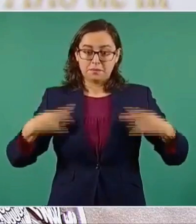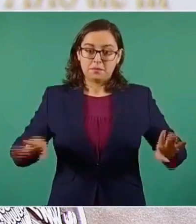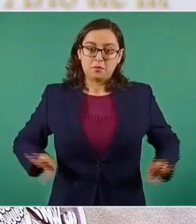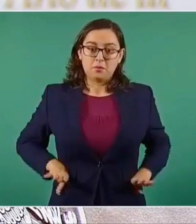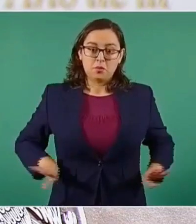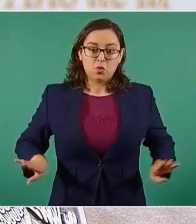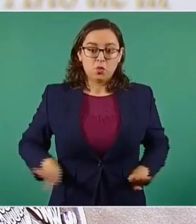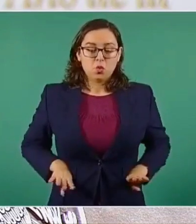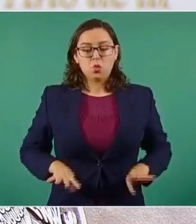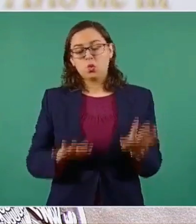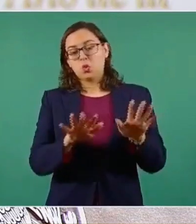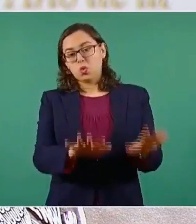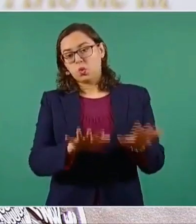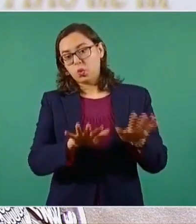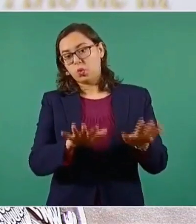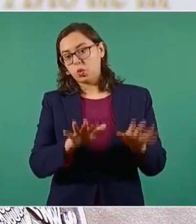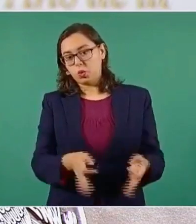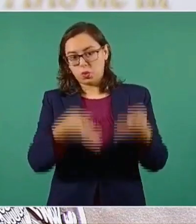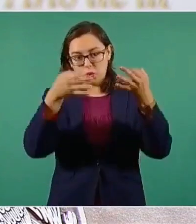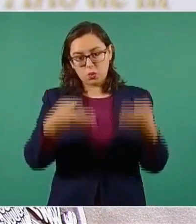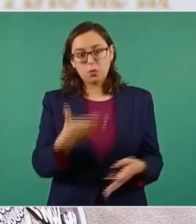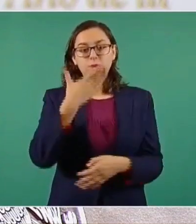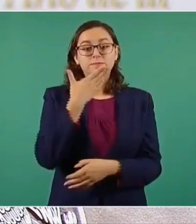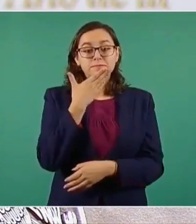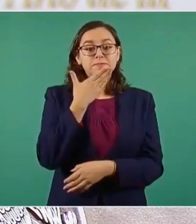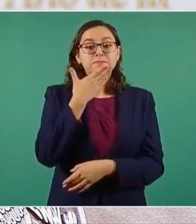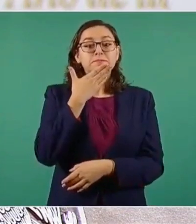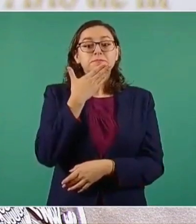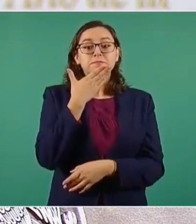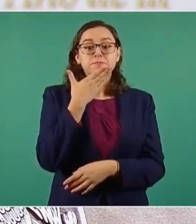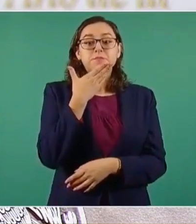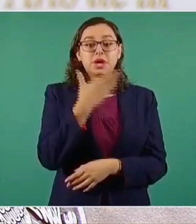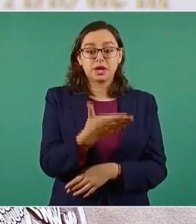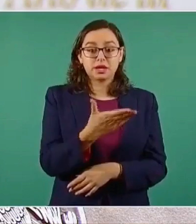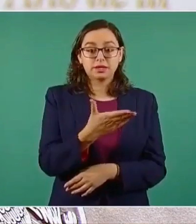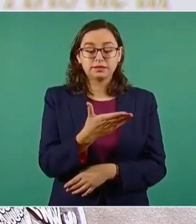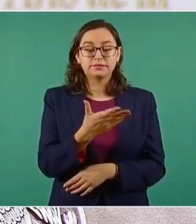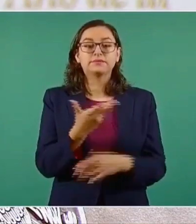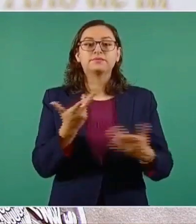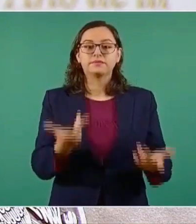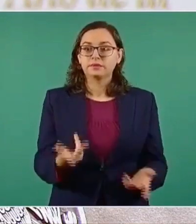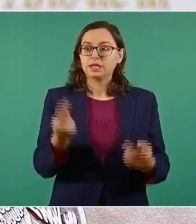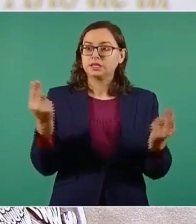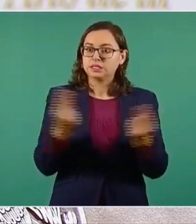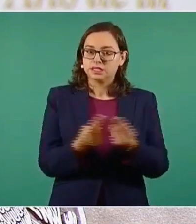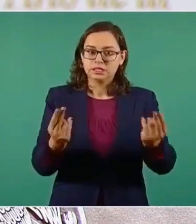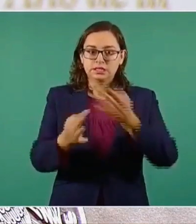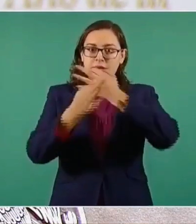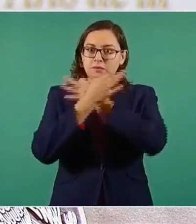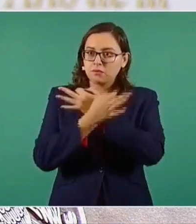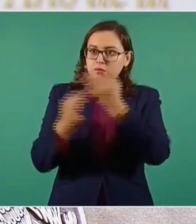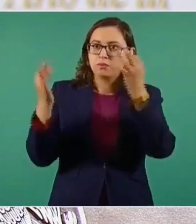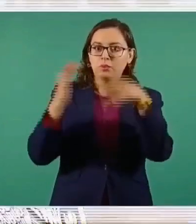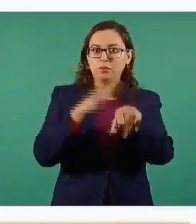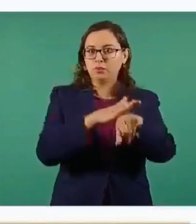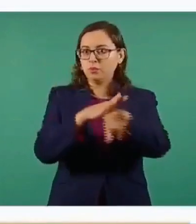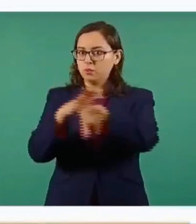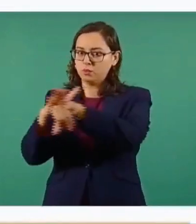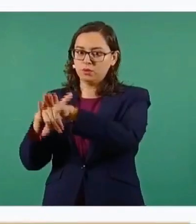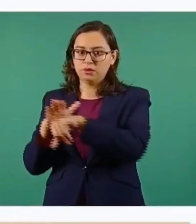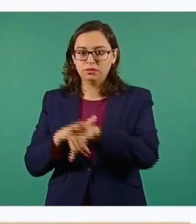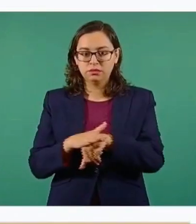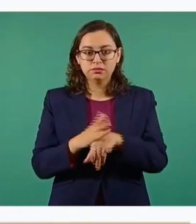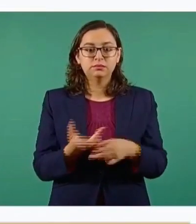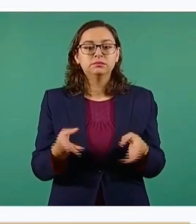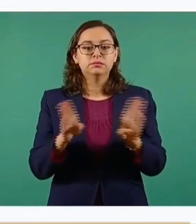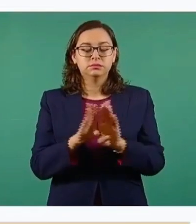conducta cuya ejemplaridad convenga hacerla del conocimiento público, así está escrito. El